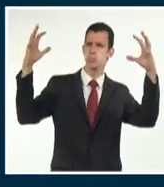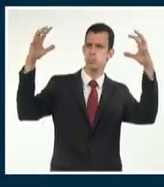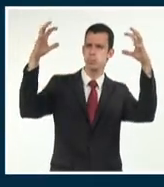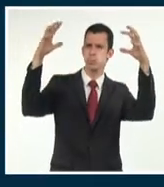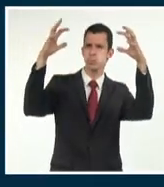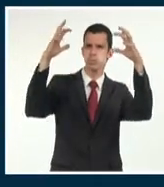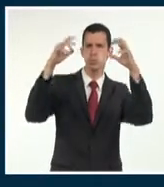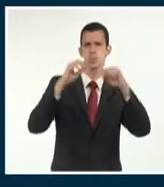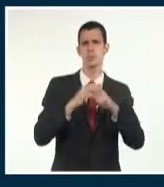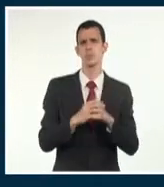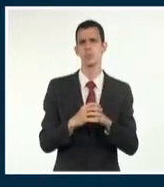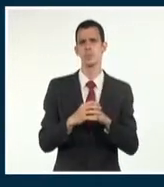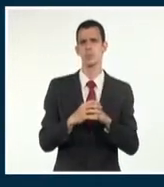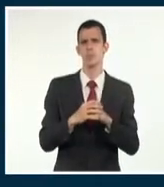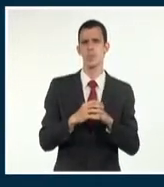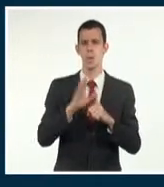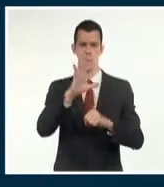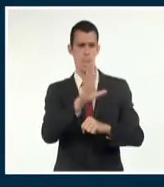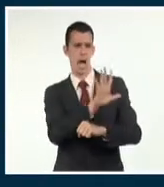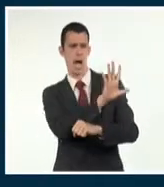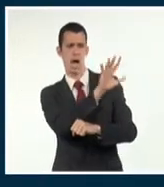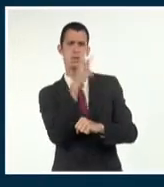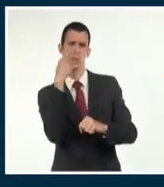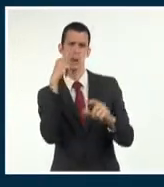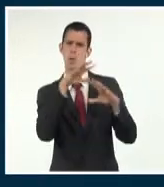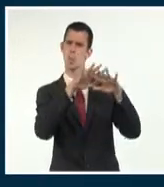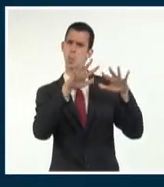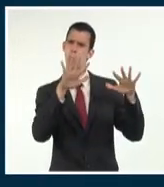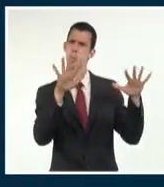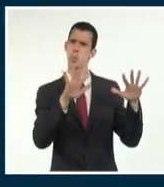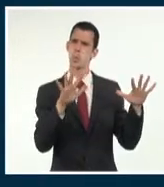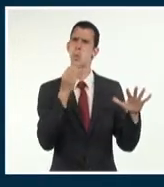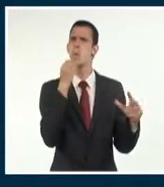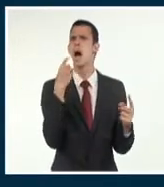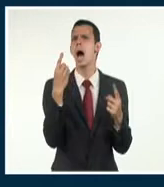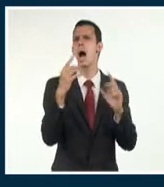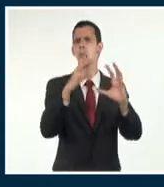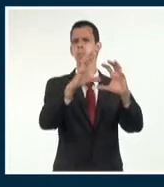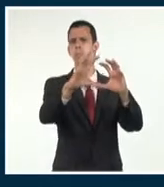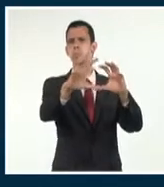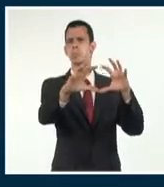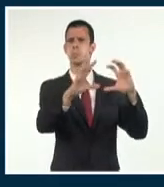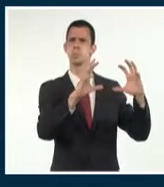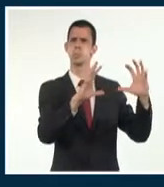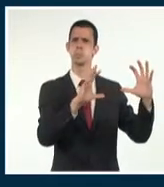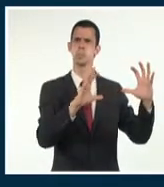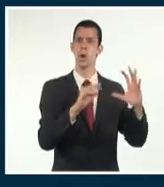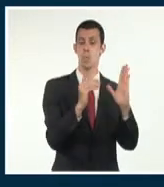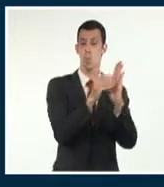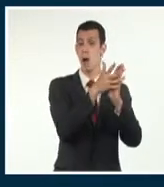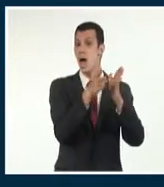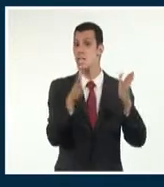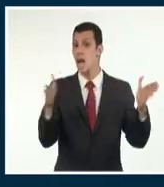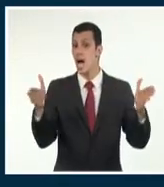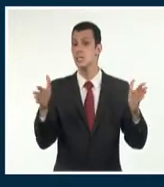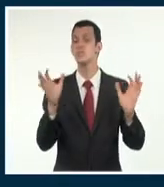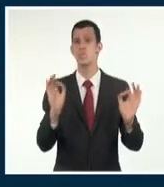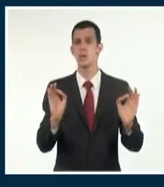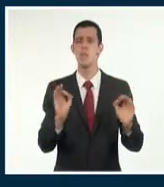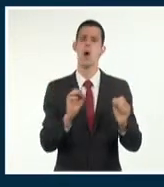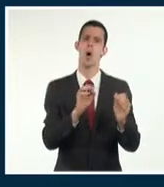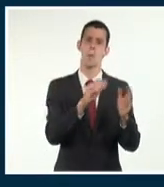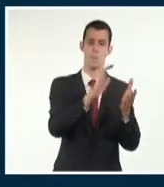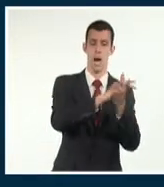nubosidad durante la mañana con muy aislados nublados. Para la tarde, nuevamente, se nublará hacia zonas del interior, principalmente en las provincias desde